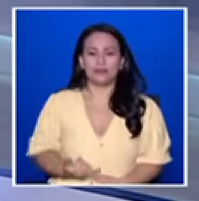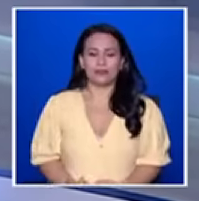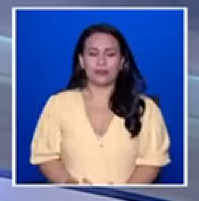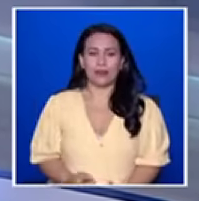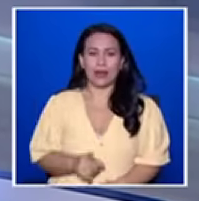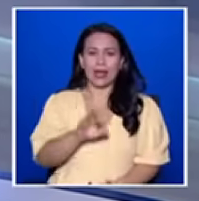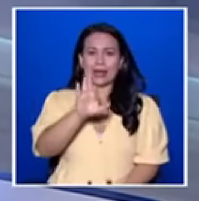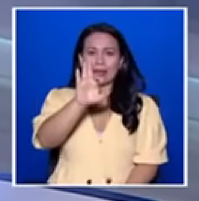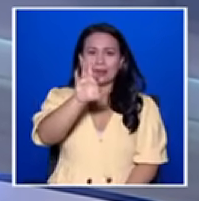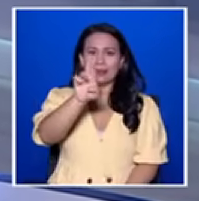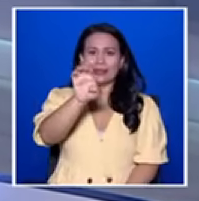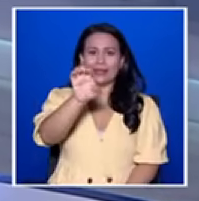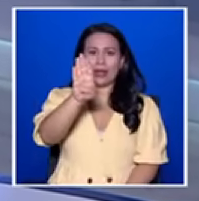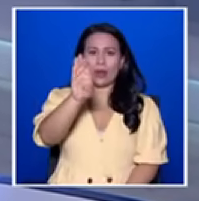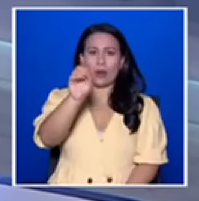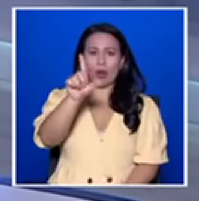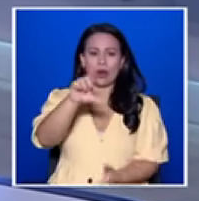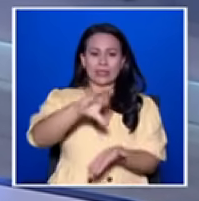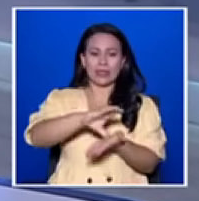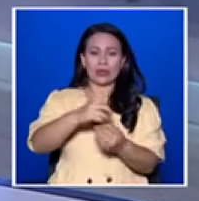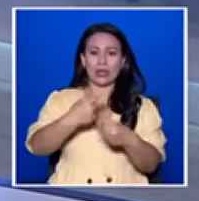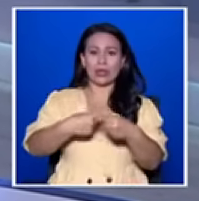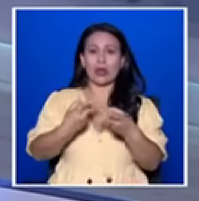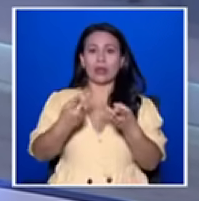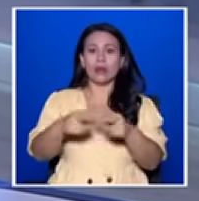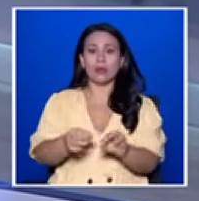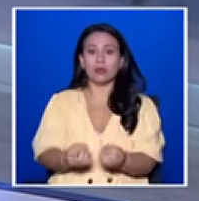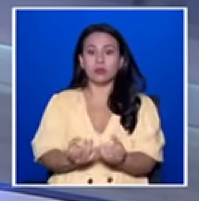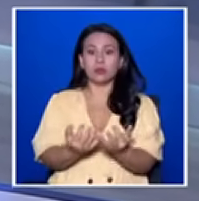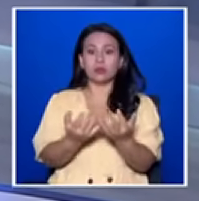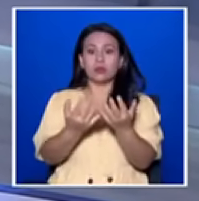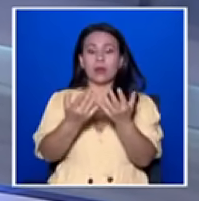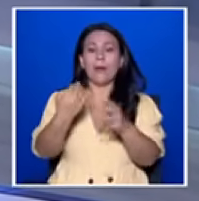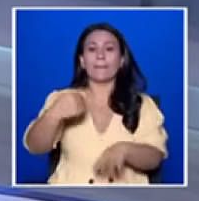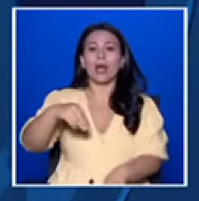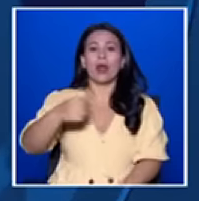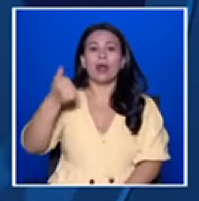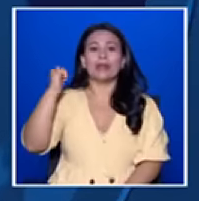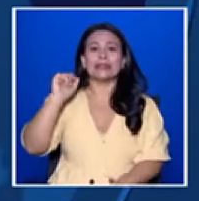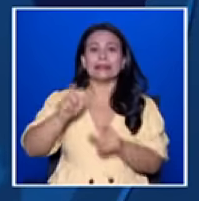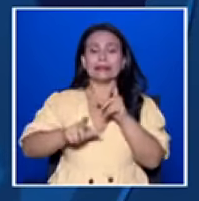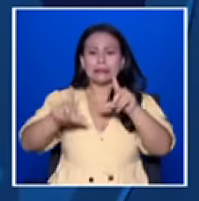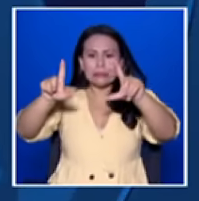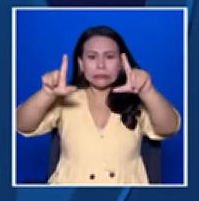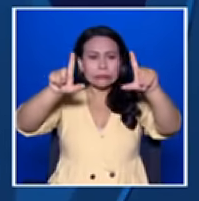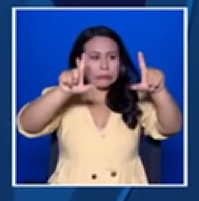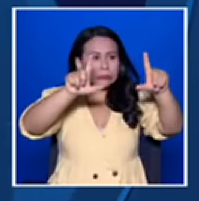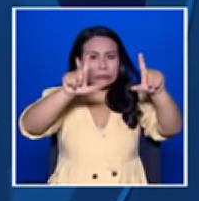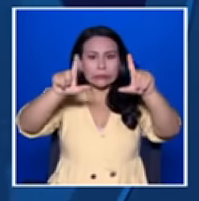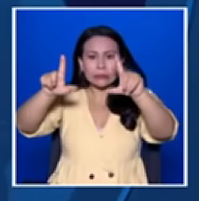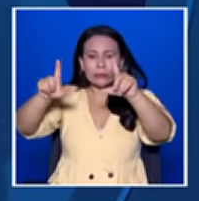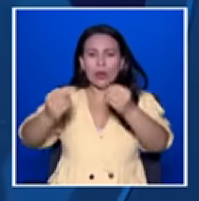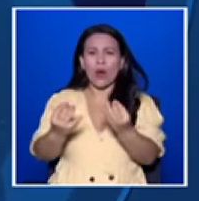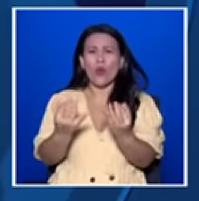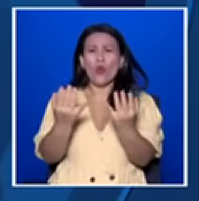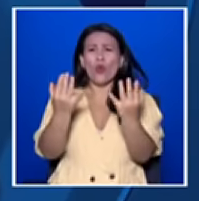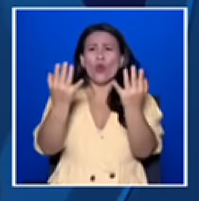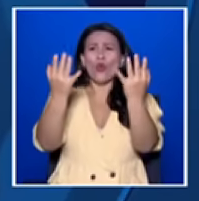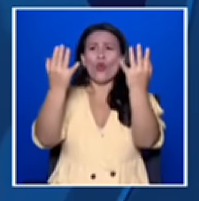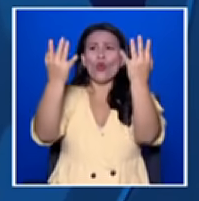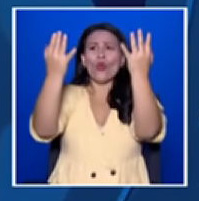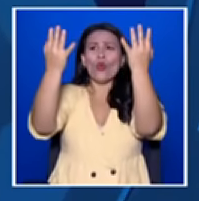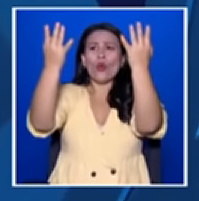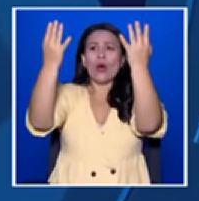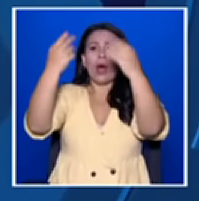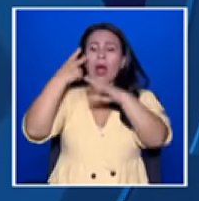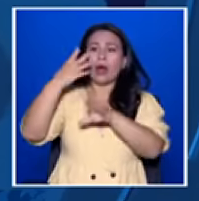El Trébol, en el centro de Quito, también se reportó un incendio este miércoles. Usuarios en redes sociales captaron el momento en que vegetación se estaba quemando